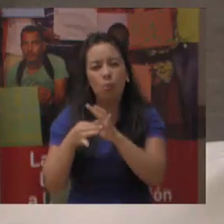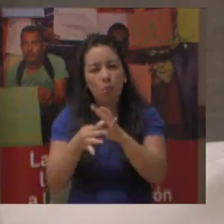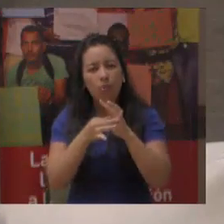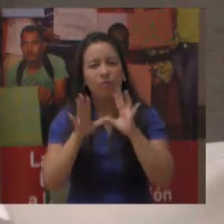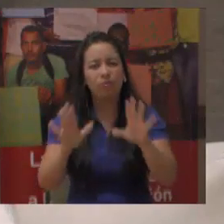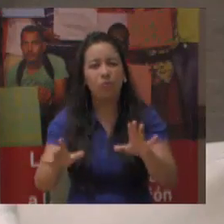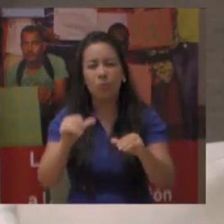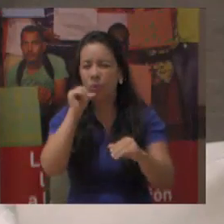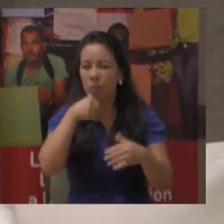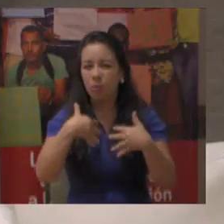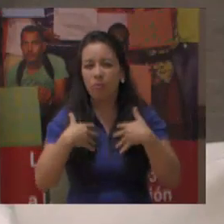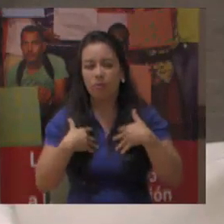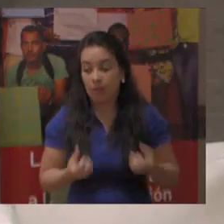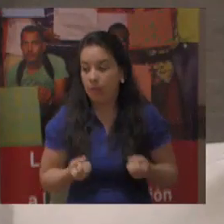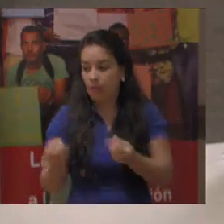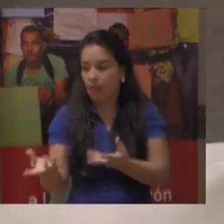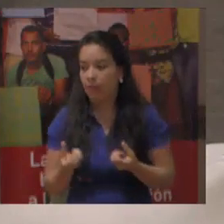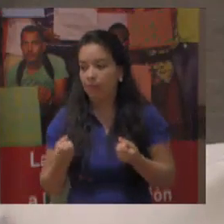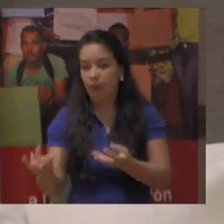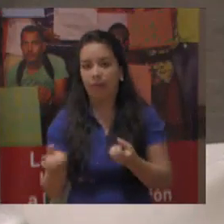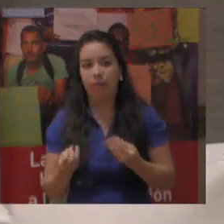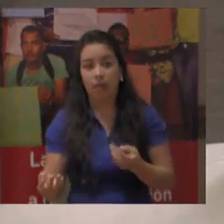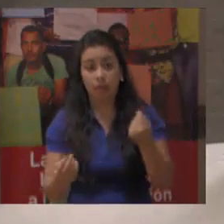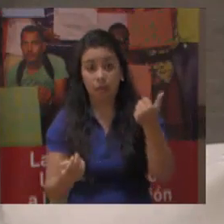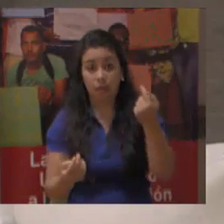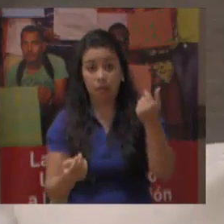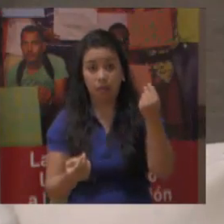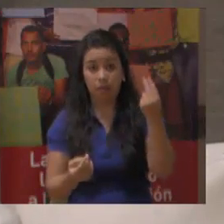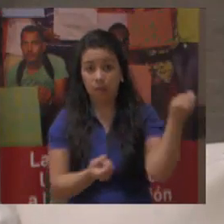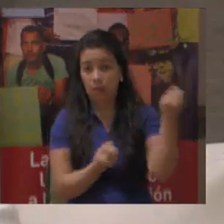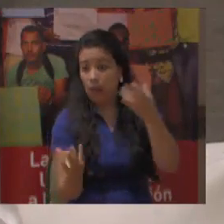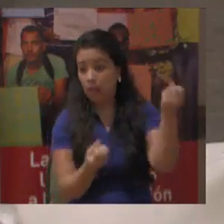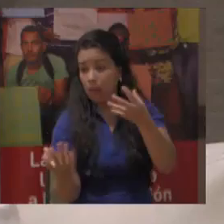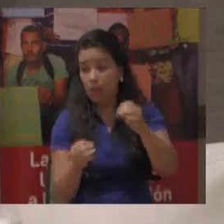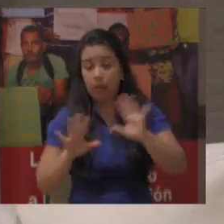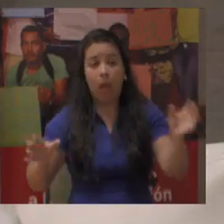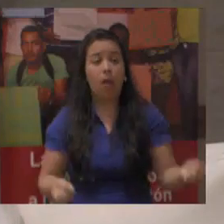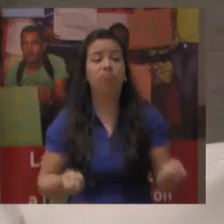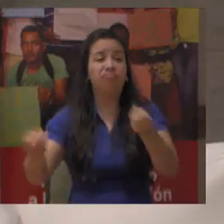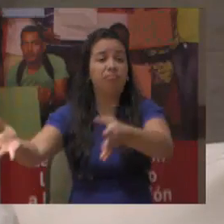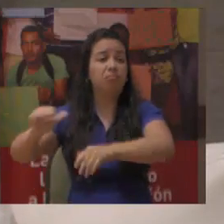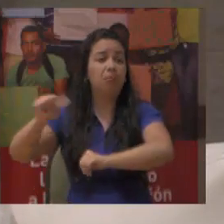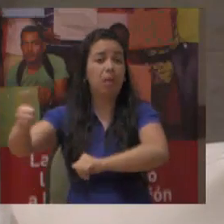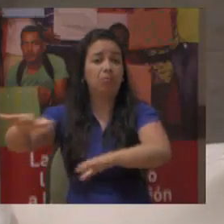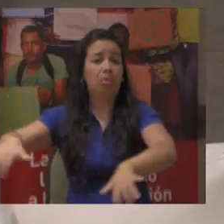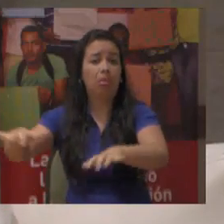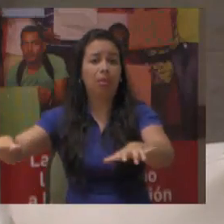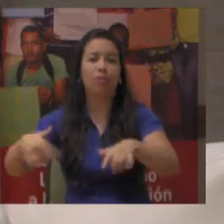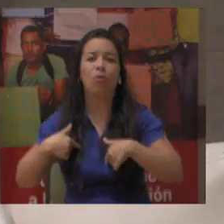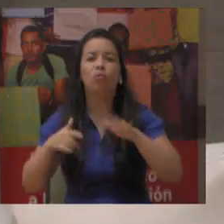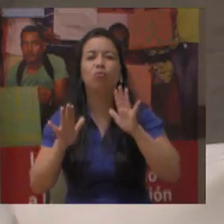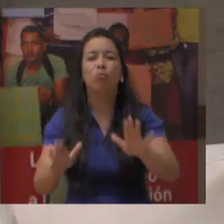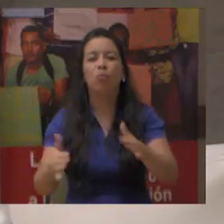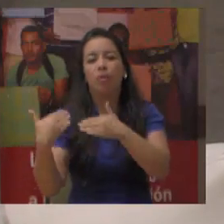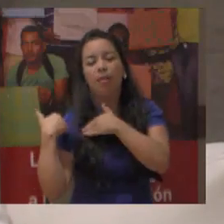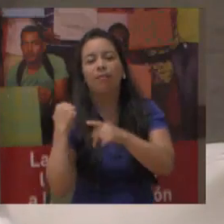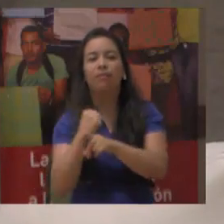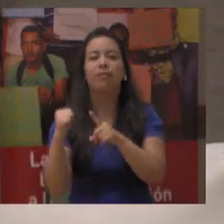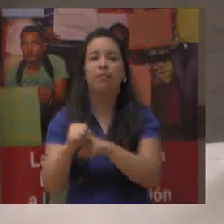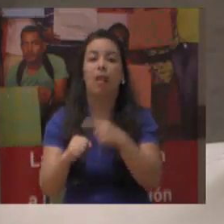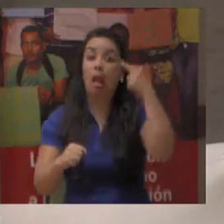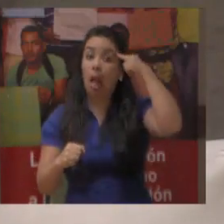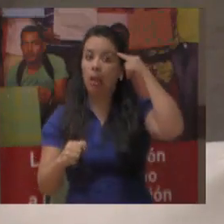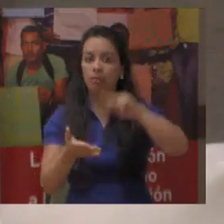víctimas. Y patrocinar no quiere decir dar plata, eso es lo más fácil. Desafortunadamente, cuando utilizamos el término de responsabilidad social,